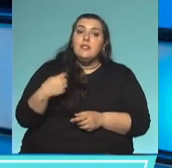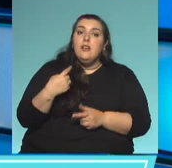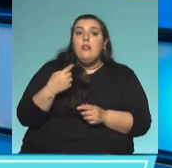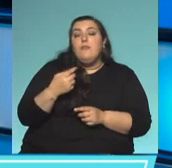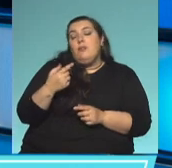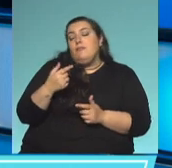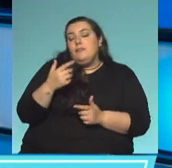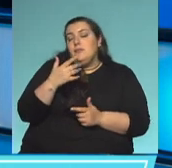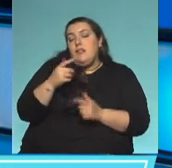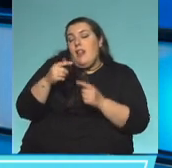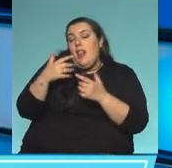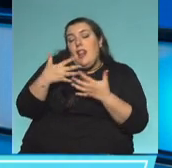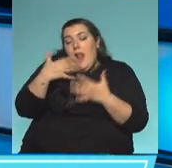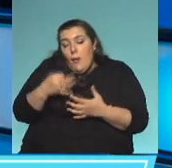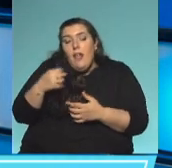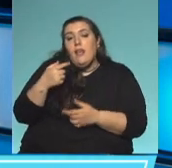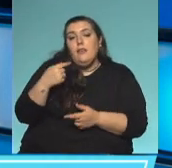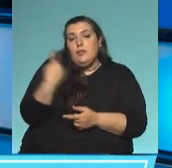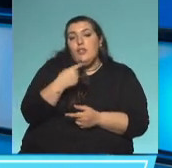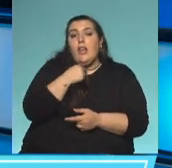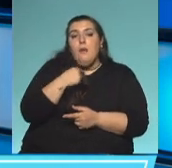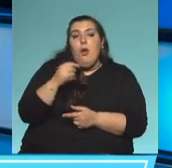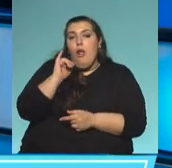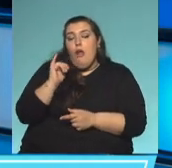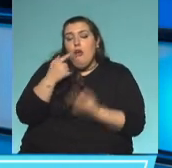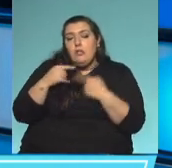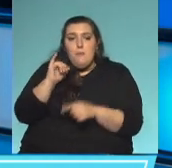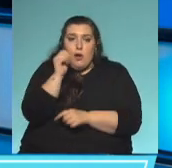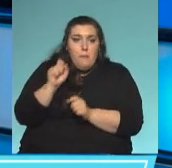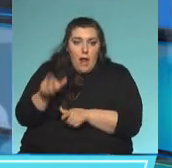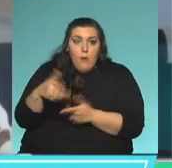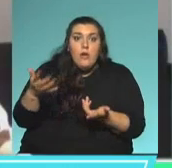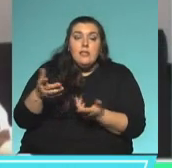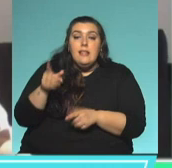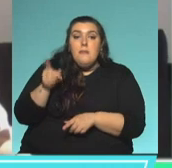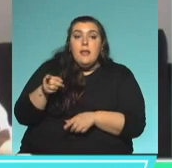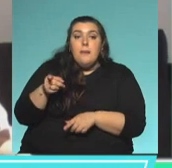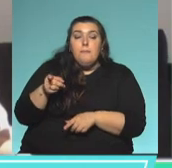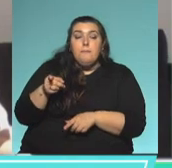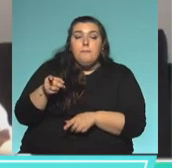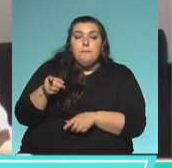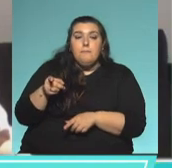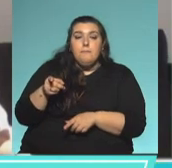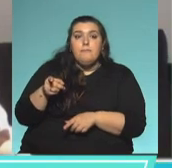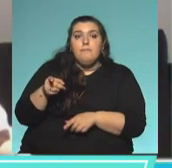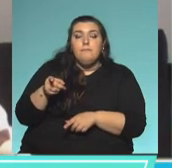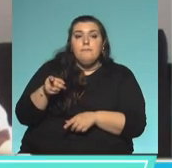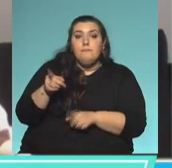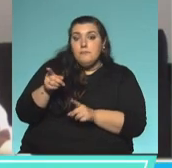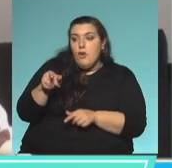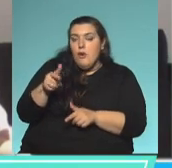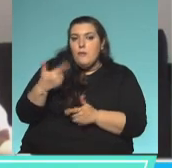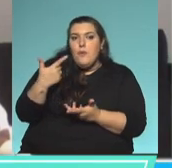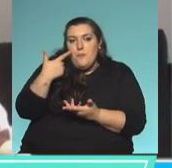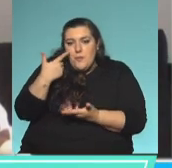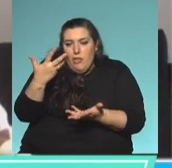una carrera que recién se inicia. Has logrado un récord previo a 14 años, debutar en la primera división del fútbol argentino. De por sí habla de tu talento,